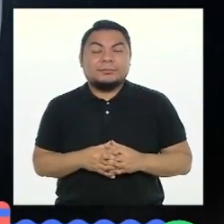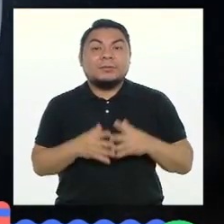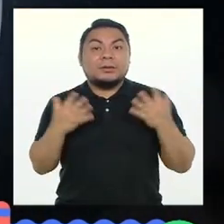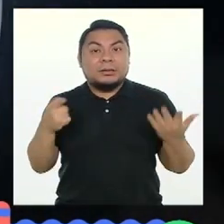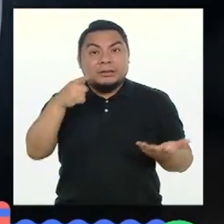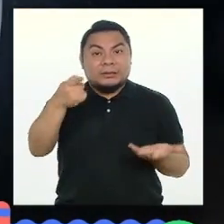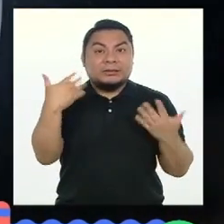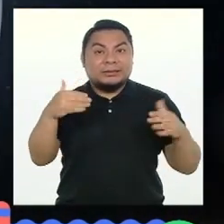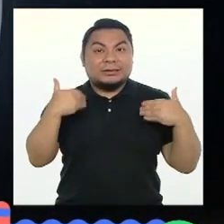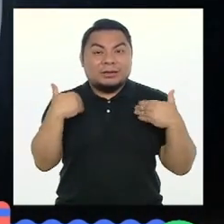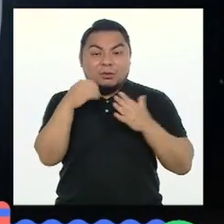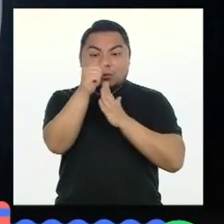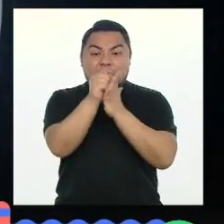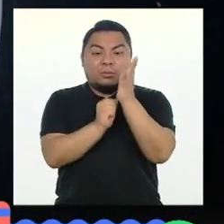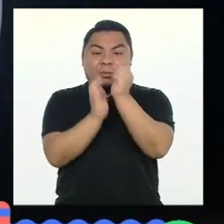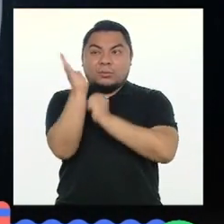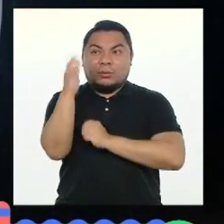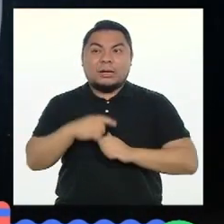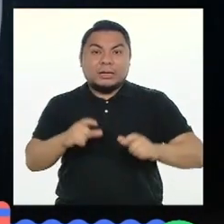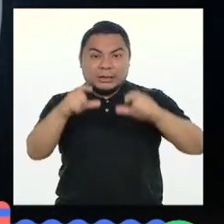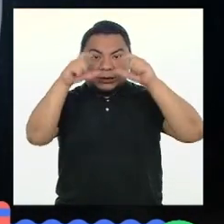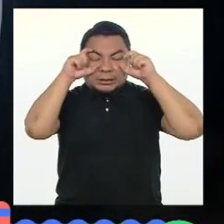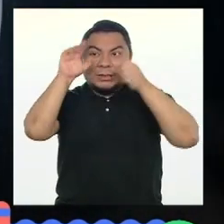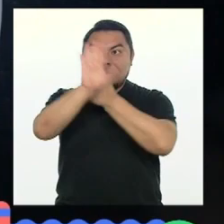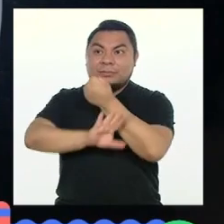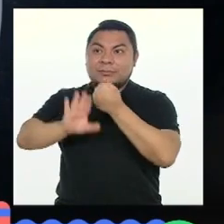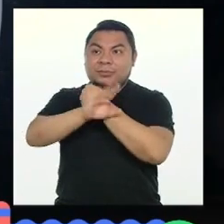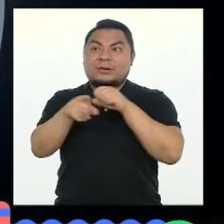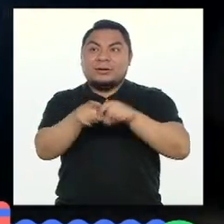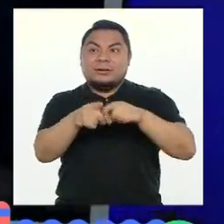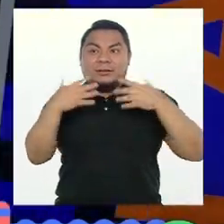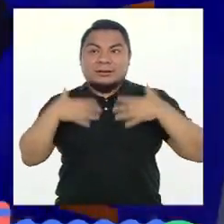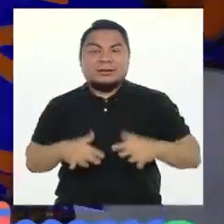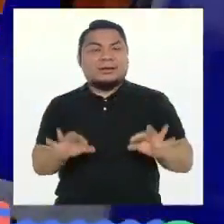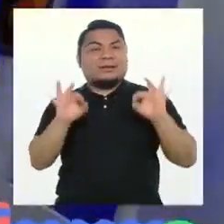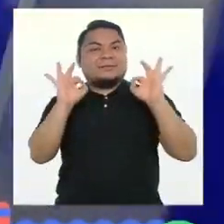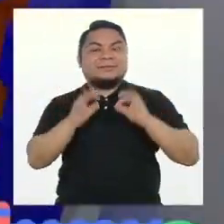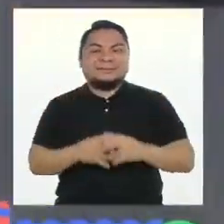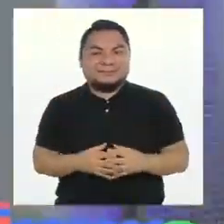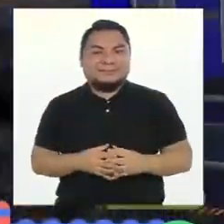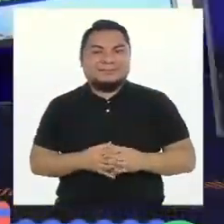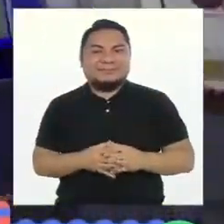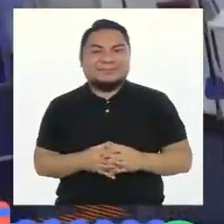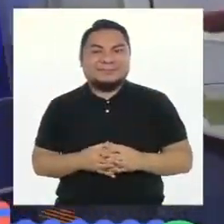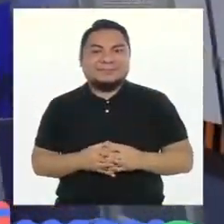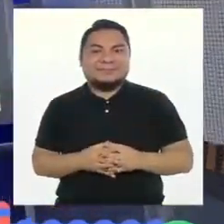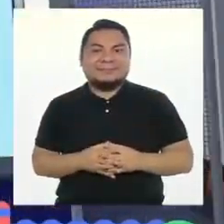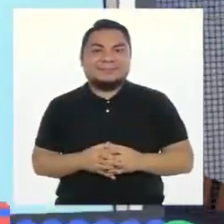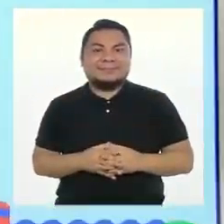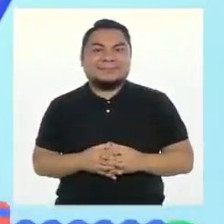Así que ya tengo mis guantes, mis lentes de protección y la ropa adecuada.